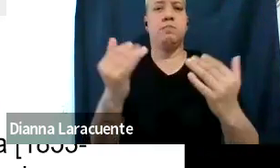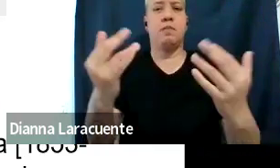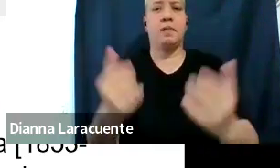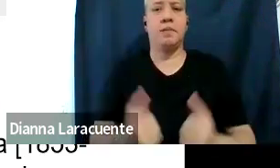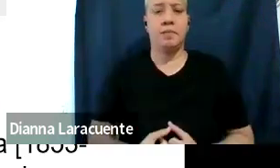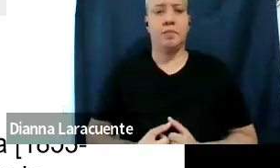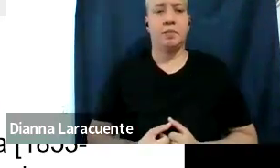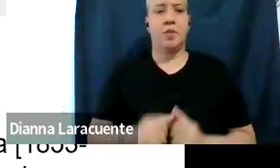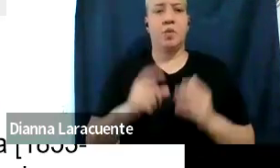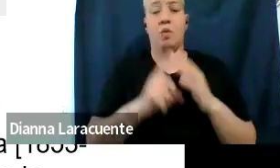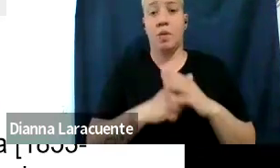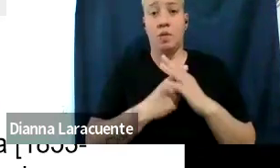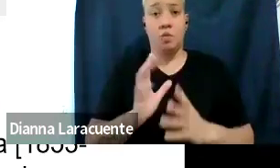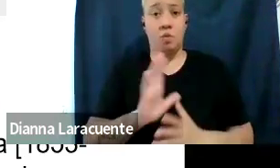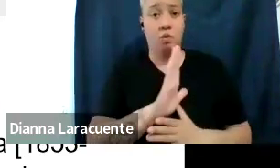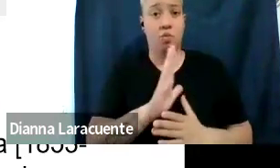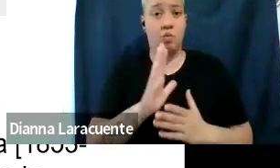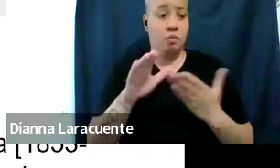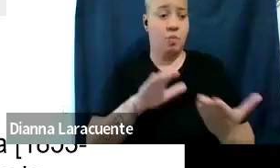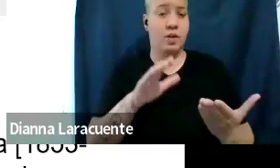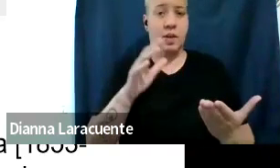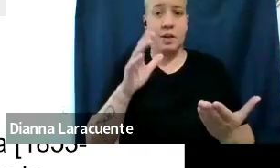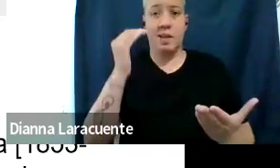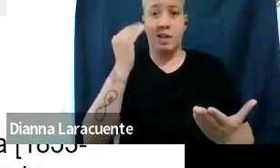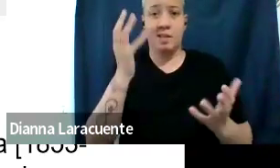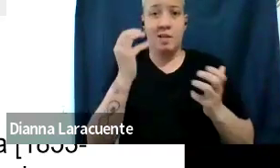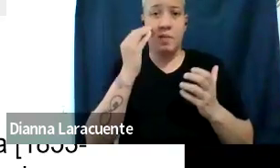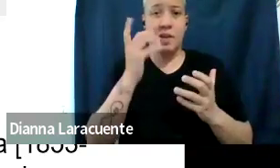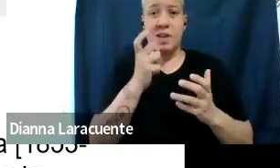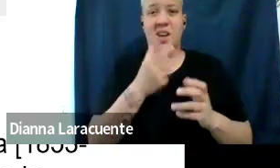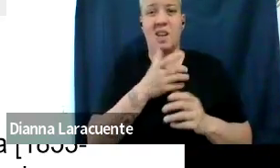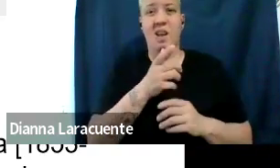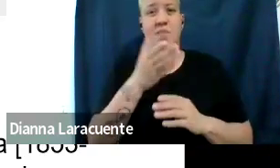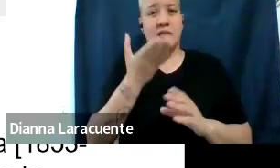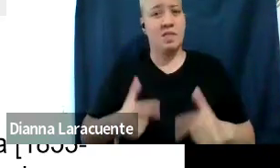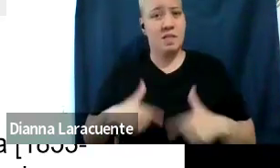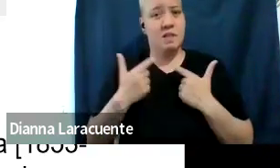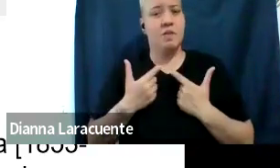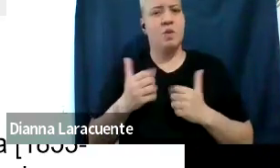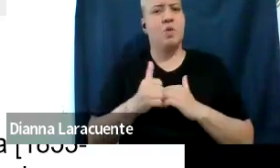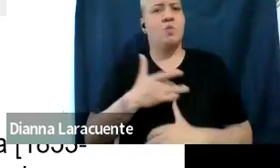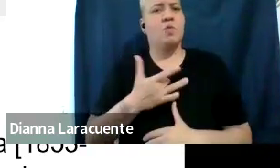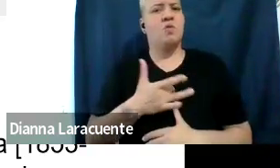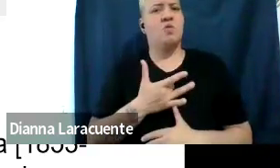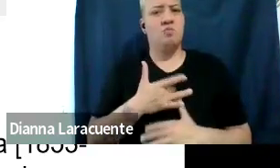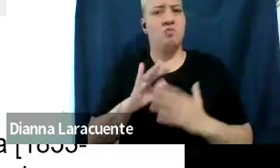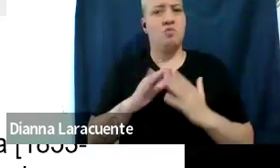su muerte porque si queremos saber quién fue él en vida, cómo es que lo sintió el pueblo.